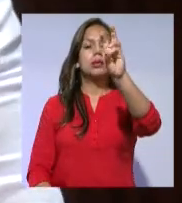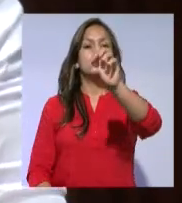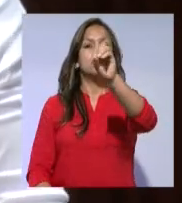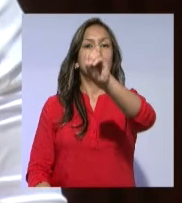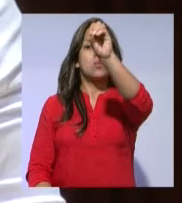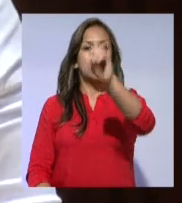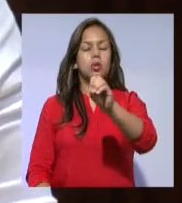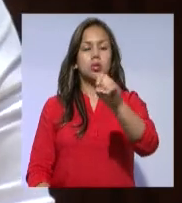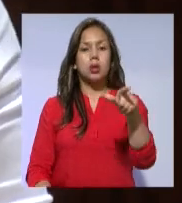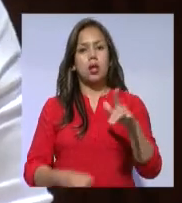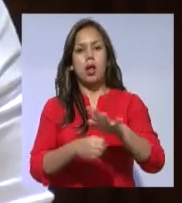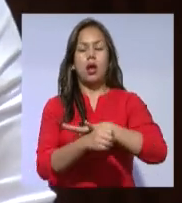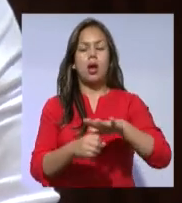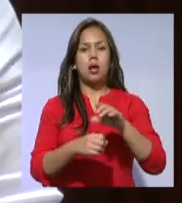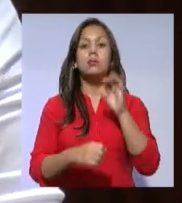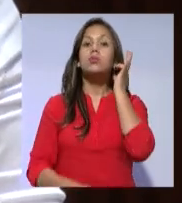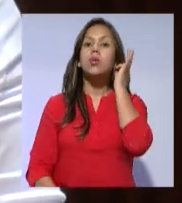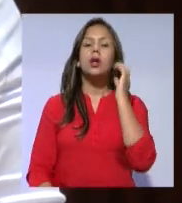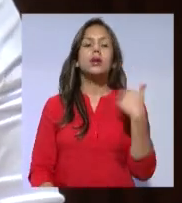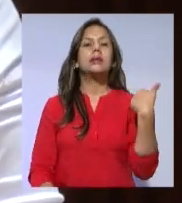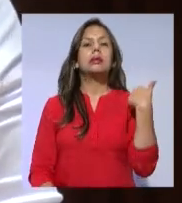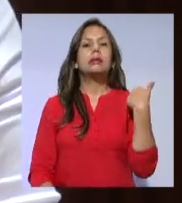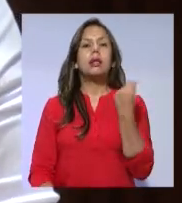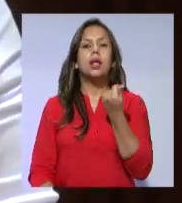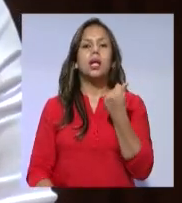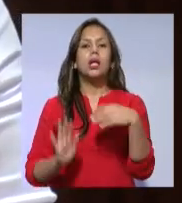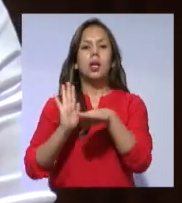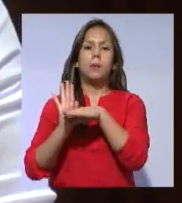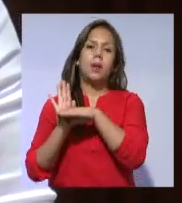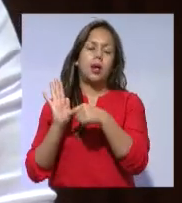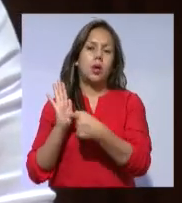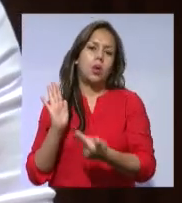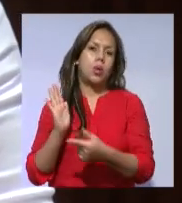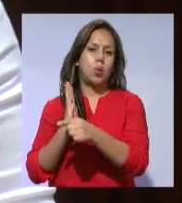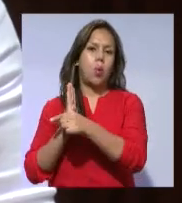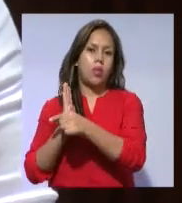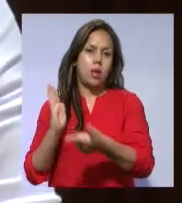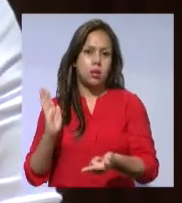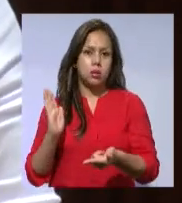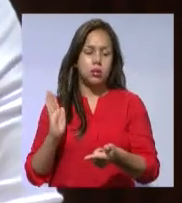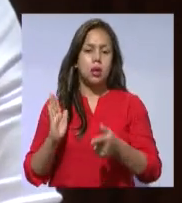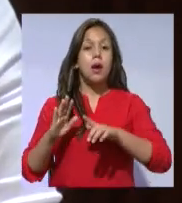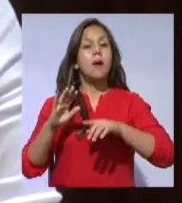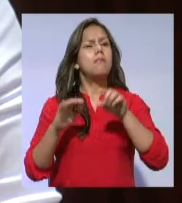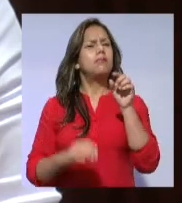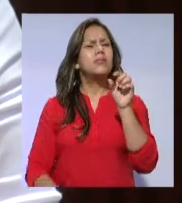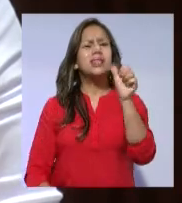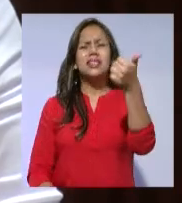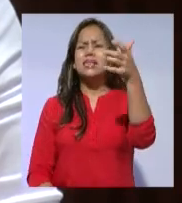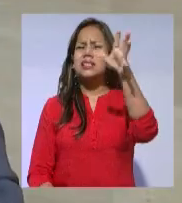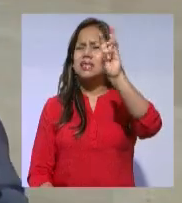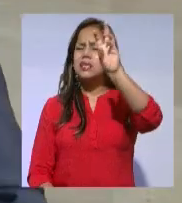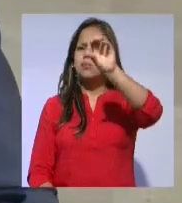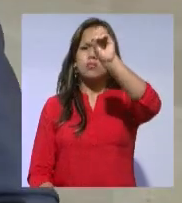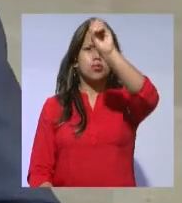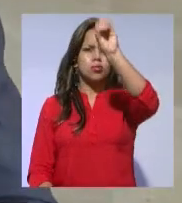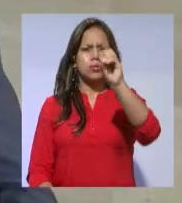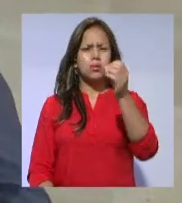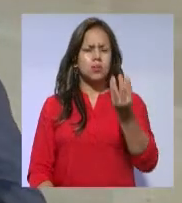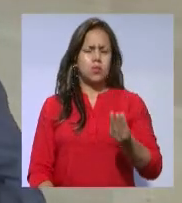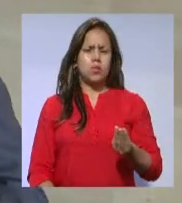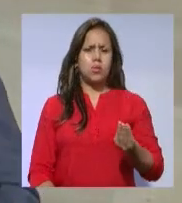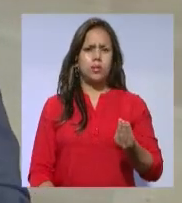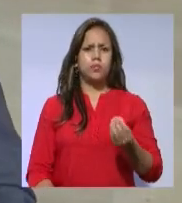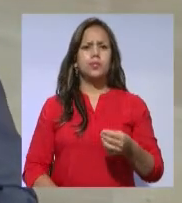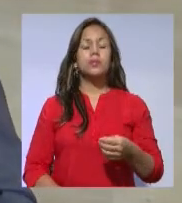total de las mujeres tienen cuentas en la banca a penas del 16 por ciento a